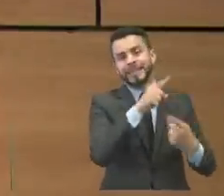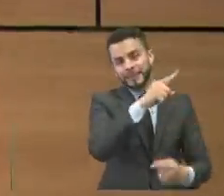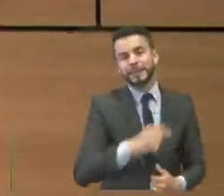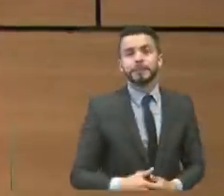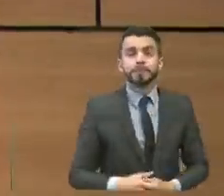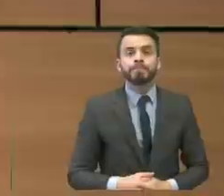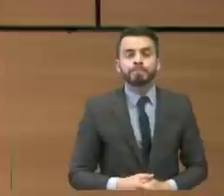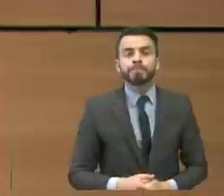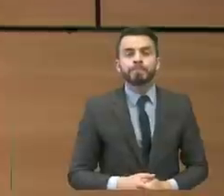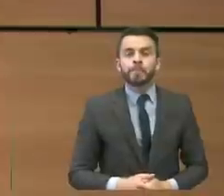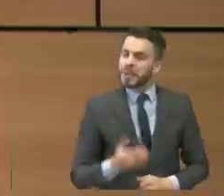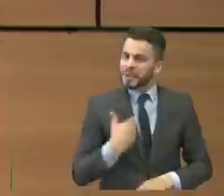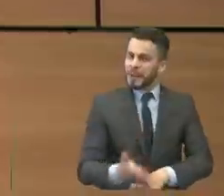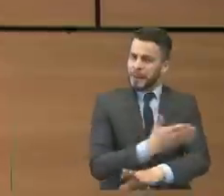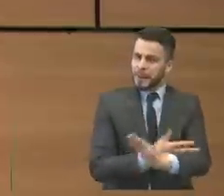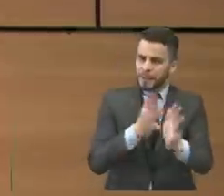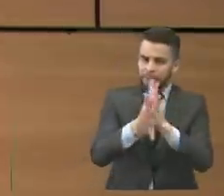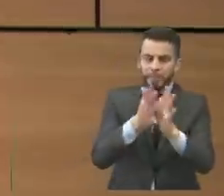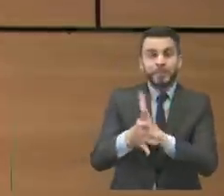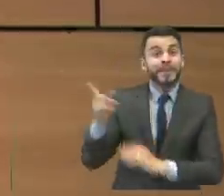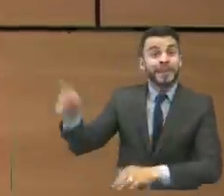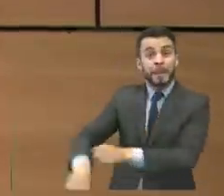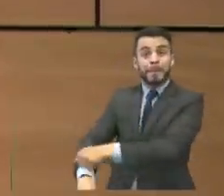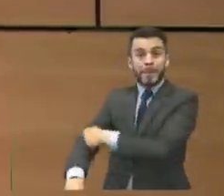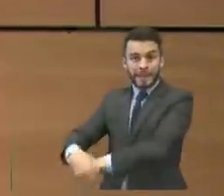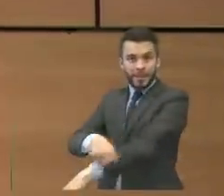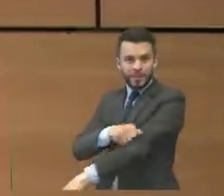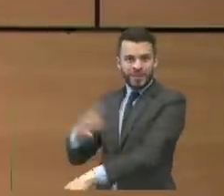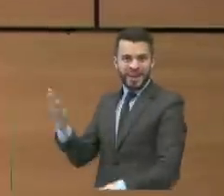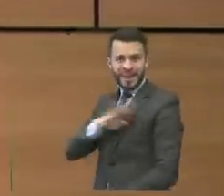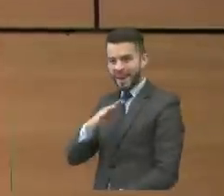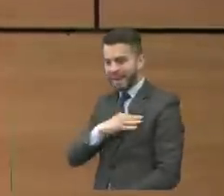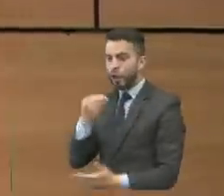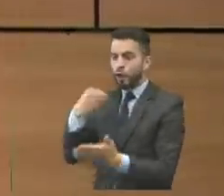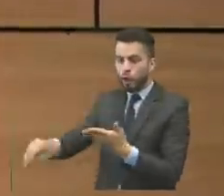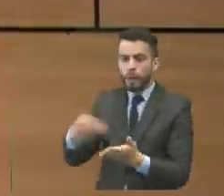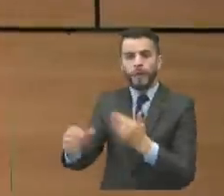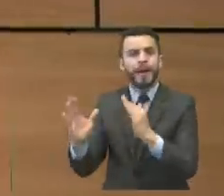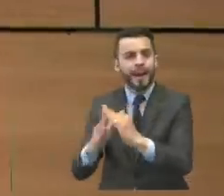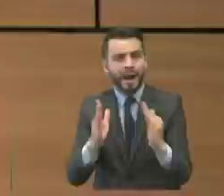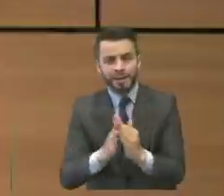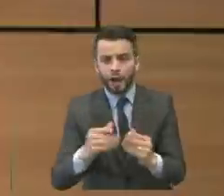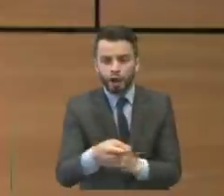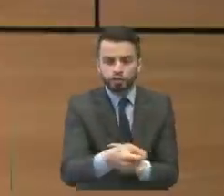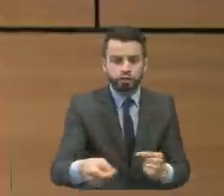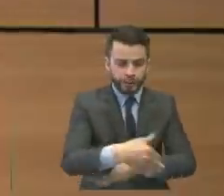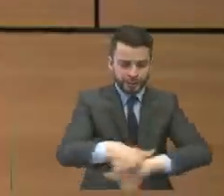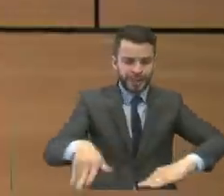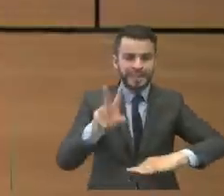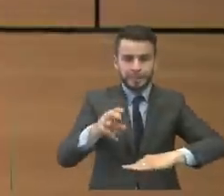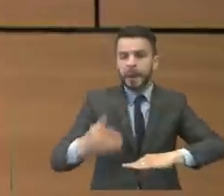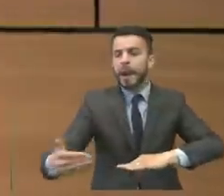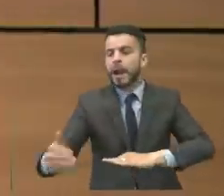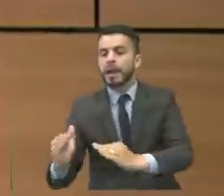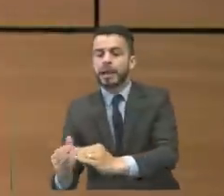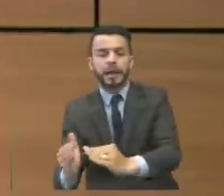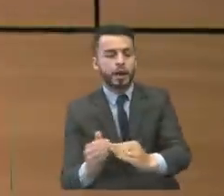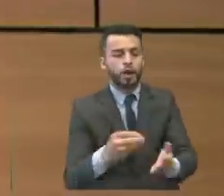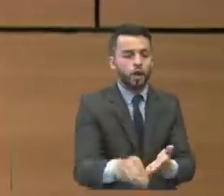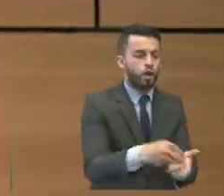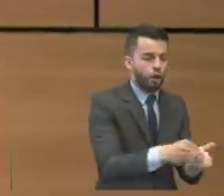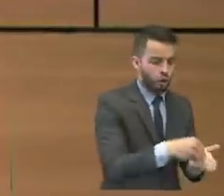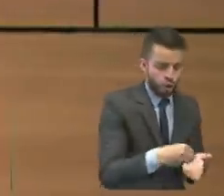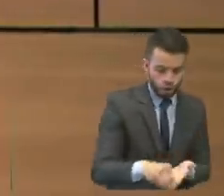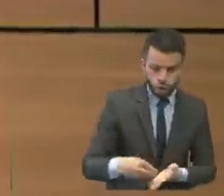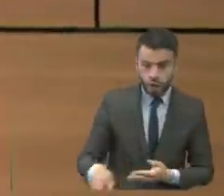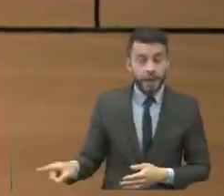Como les decía, todos los predios adquiridos los vamos a hacer. Cuando ustedes me preguntan, 16